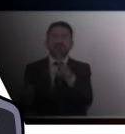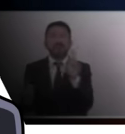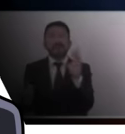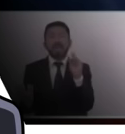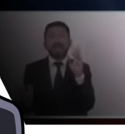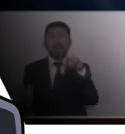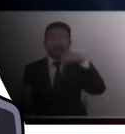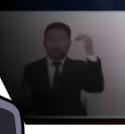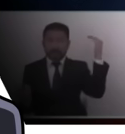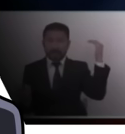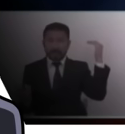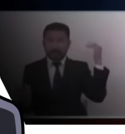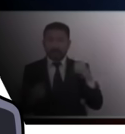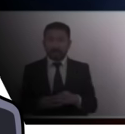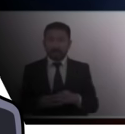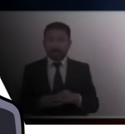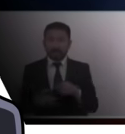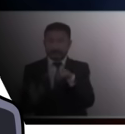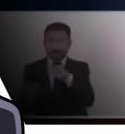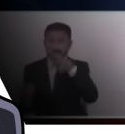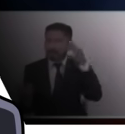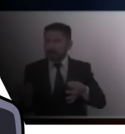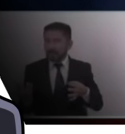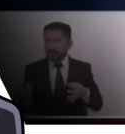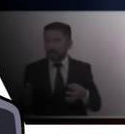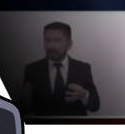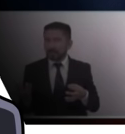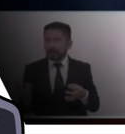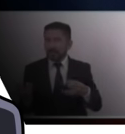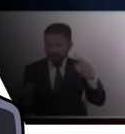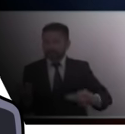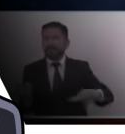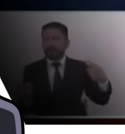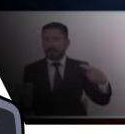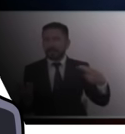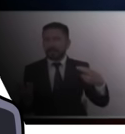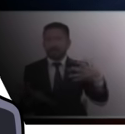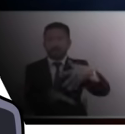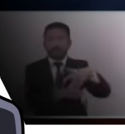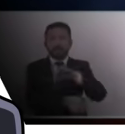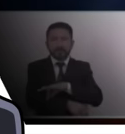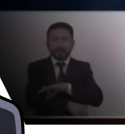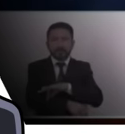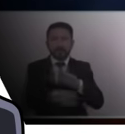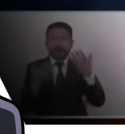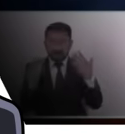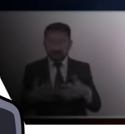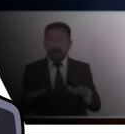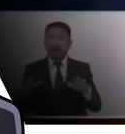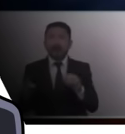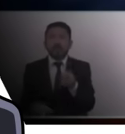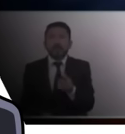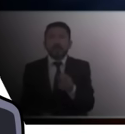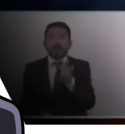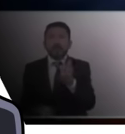de ese país, si fuera verdad lo que están diciendo y fuera la realidad que palpa la gente, ya la hicieron en